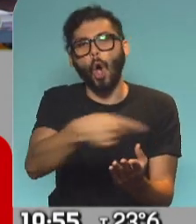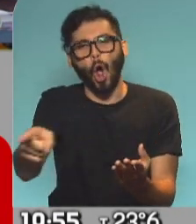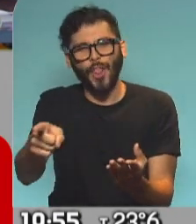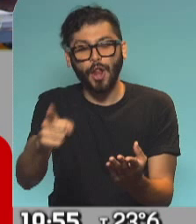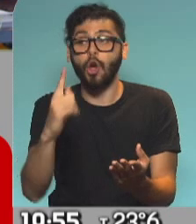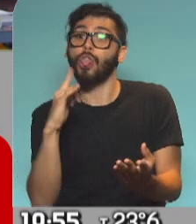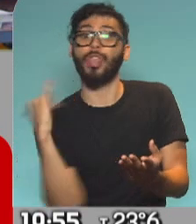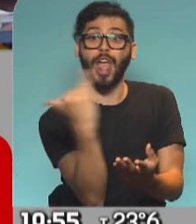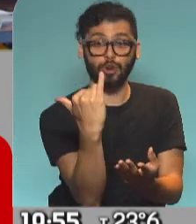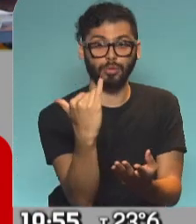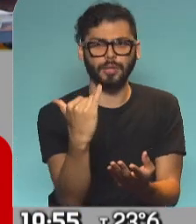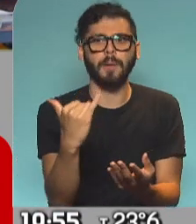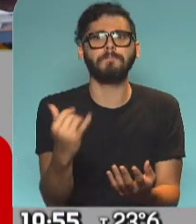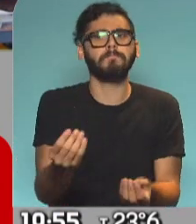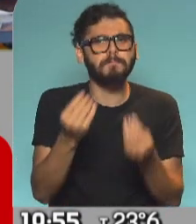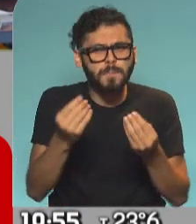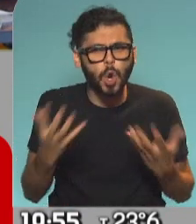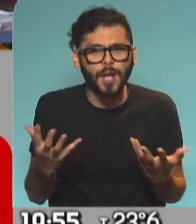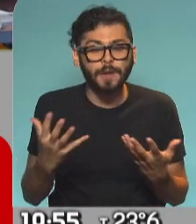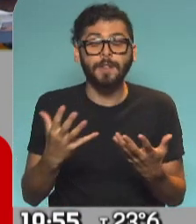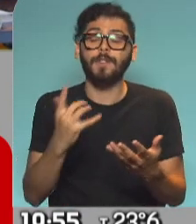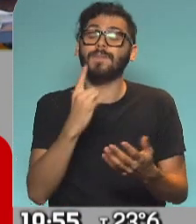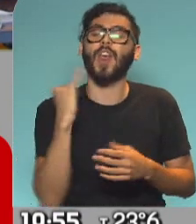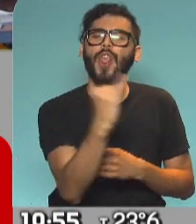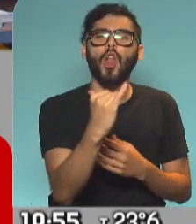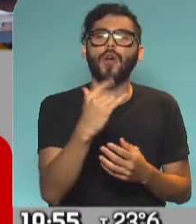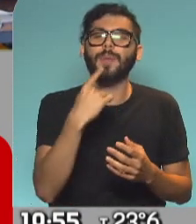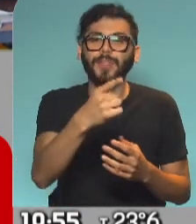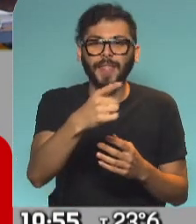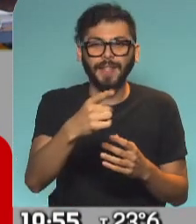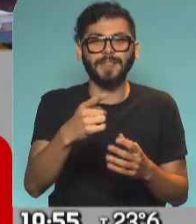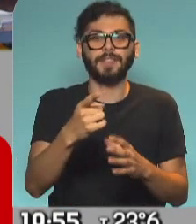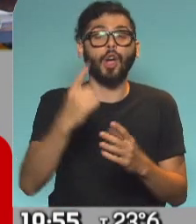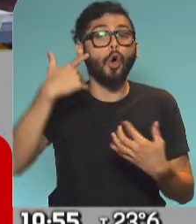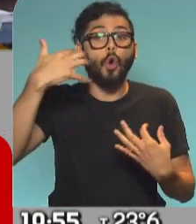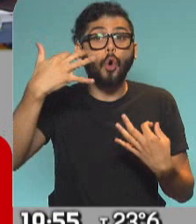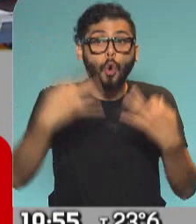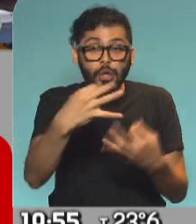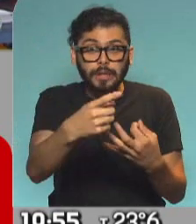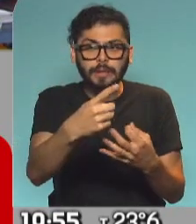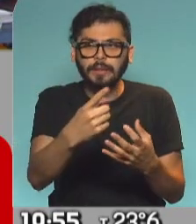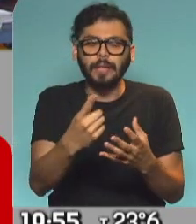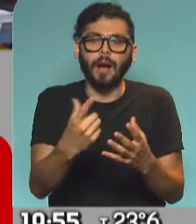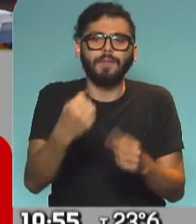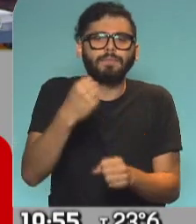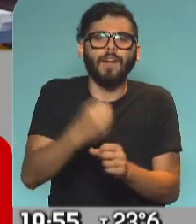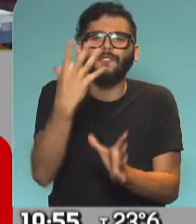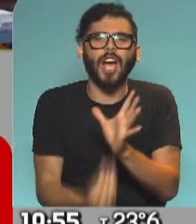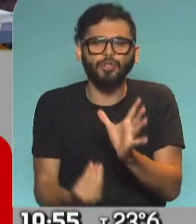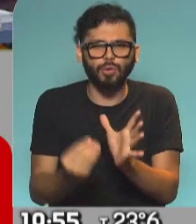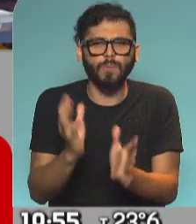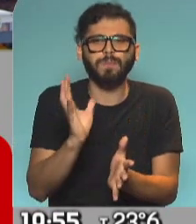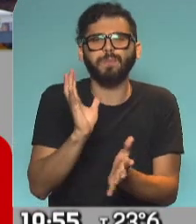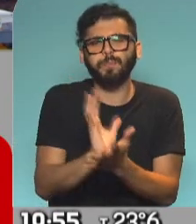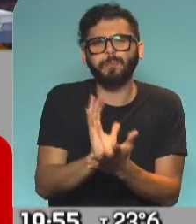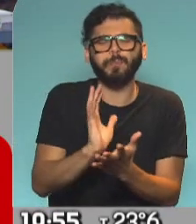del dióxido de cloro. ¿Por qué? Bueno, por el delito es el de mala praxis judicial. Traducido sería un delito de